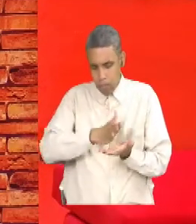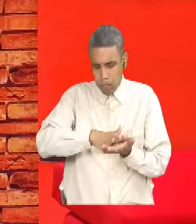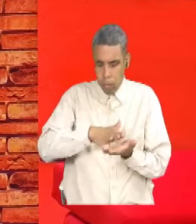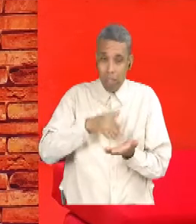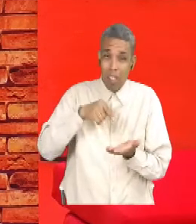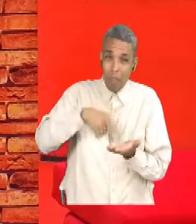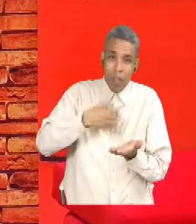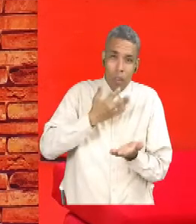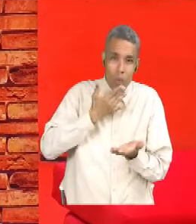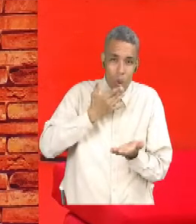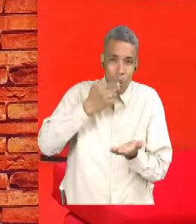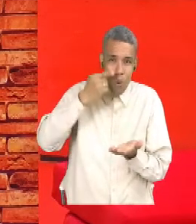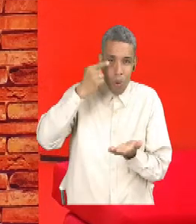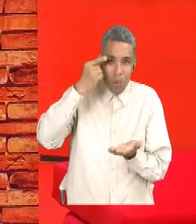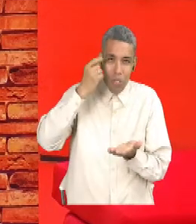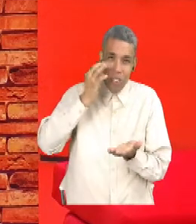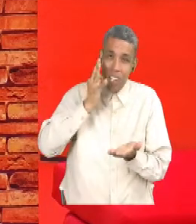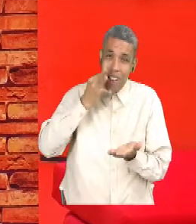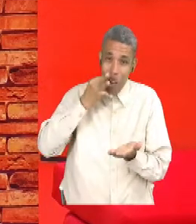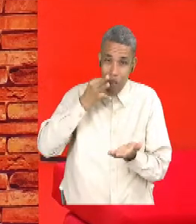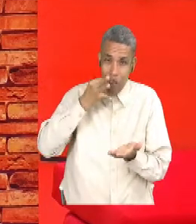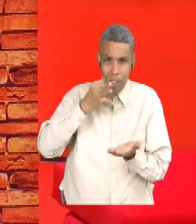bien bonitas al final.